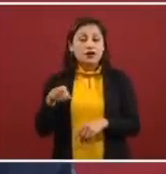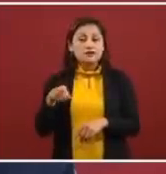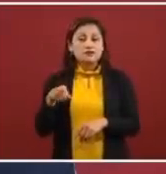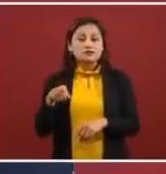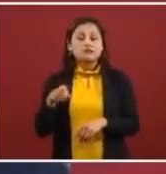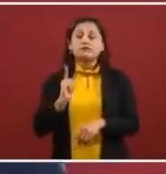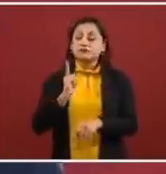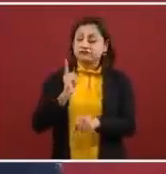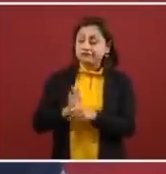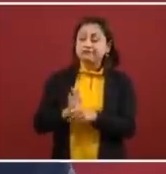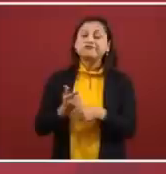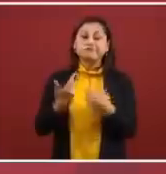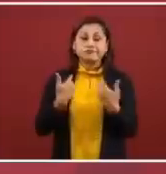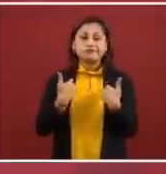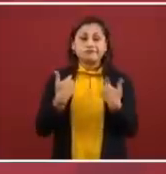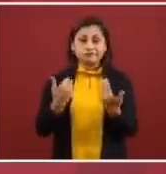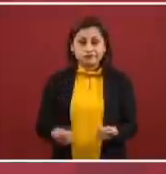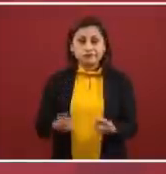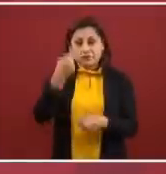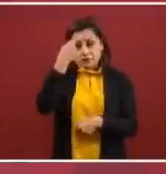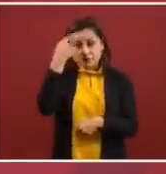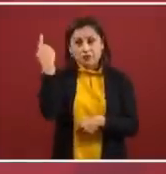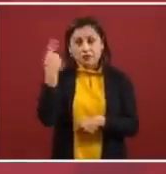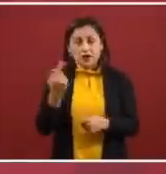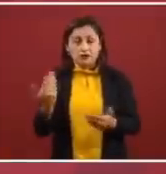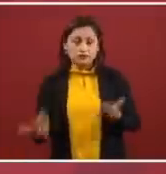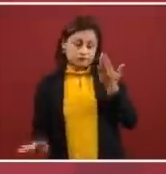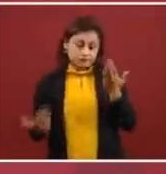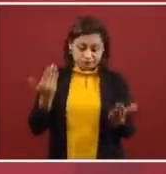confrontar los dos modelos